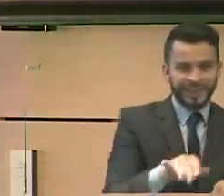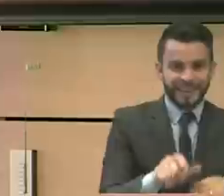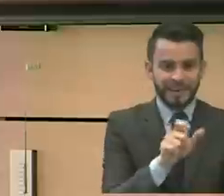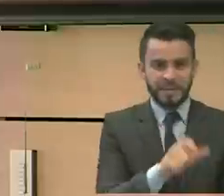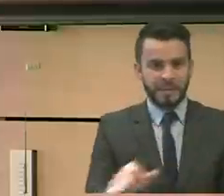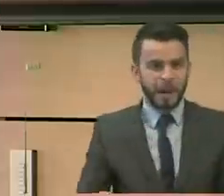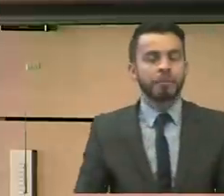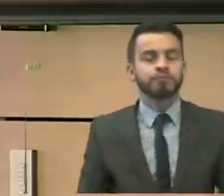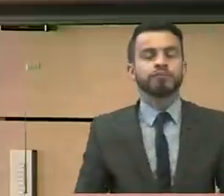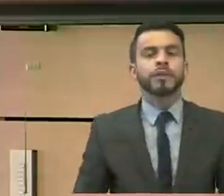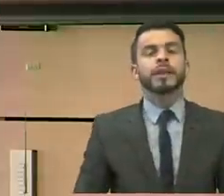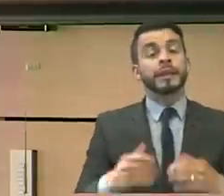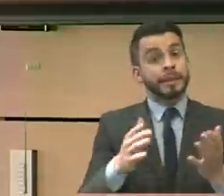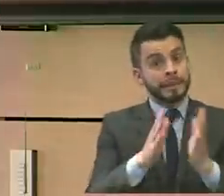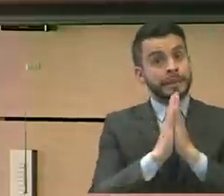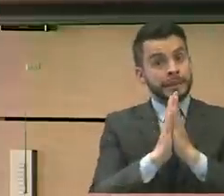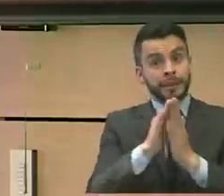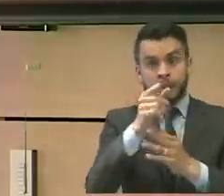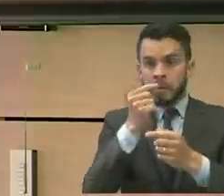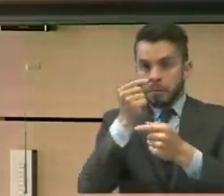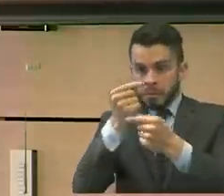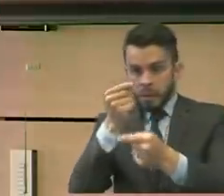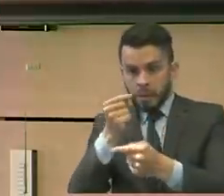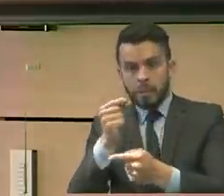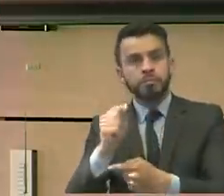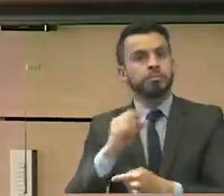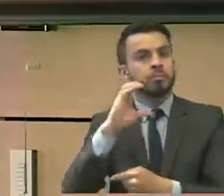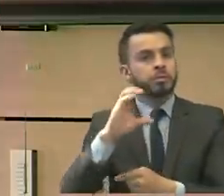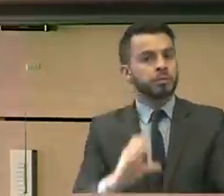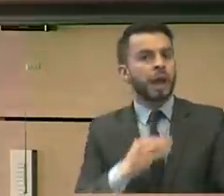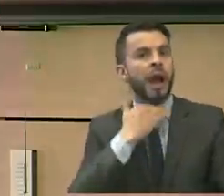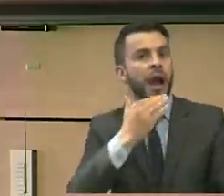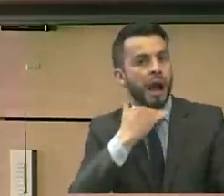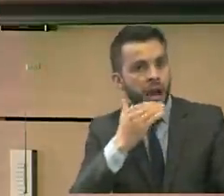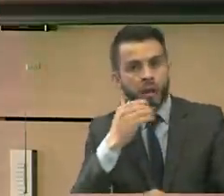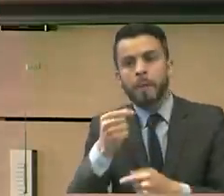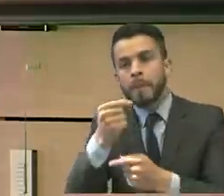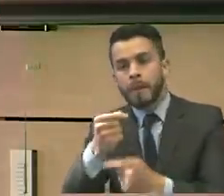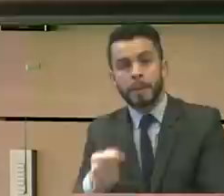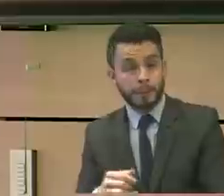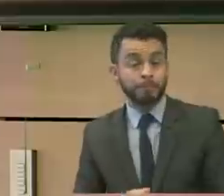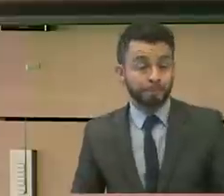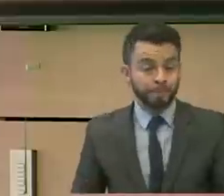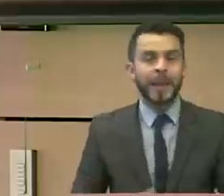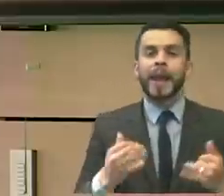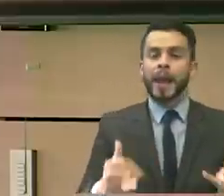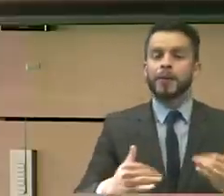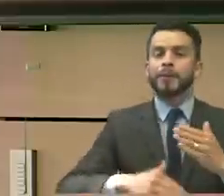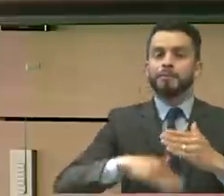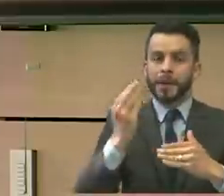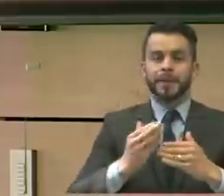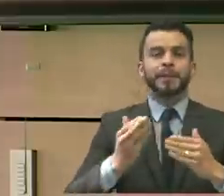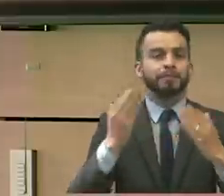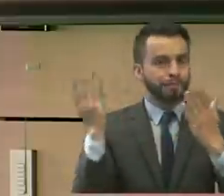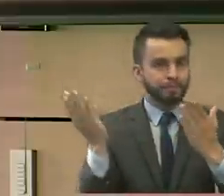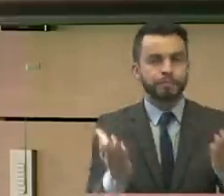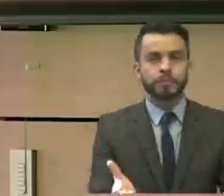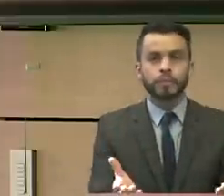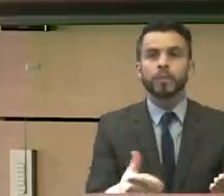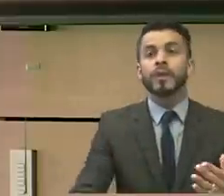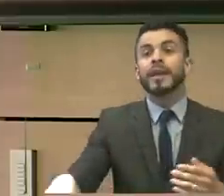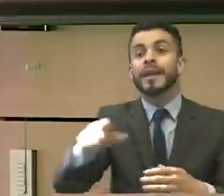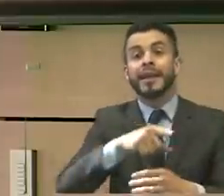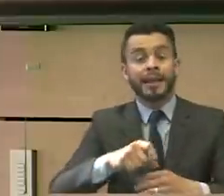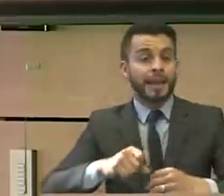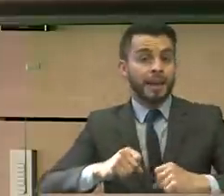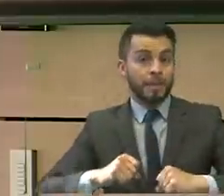sus comentarios a través de esta plataforma. Damos inicio a este encuentro, los aliados de la ciudad